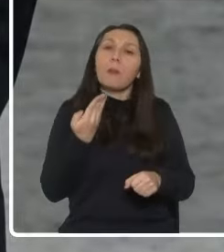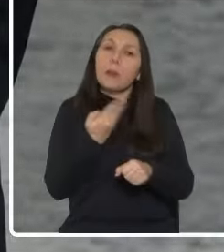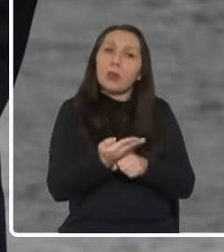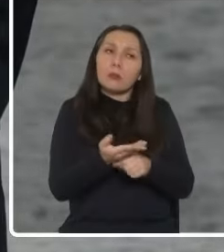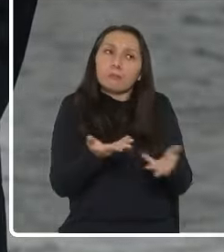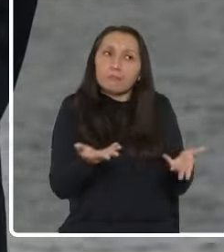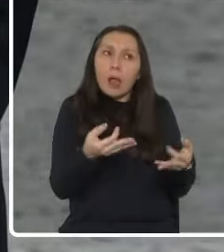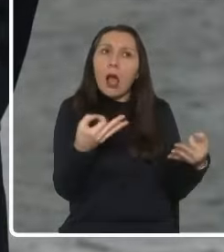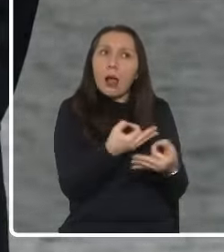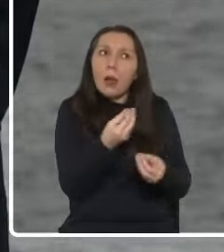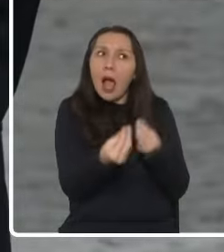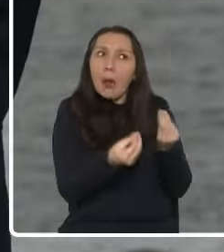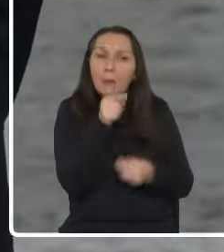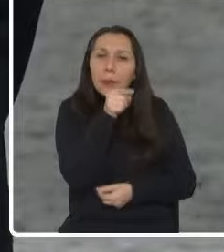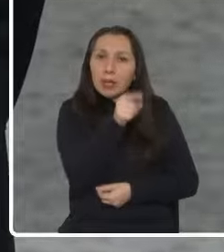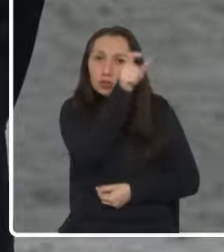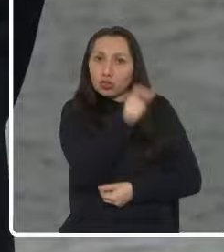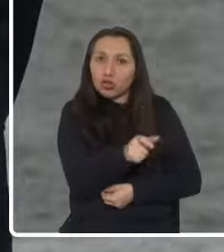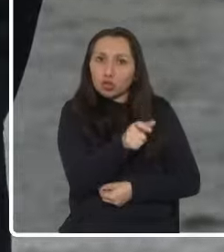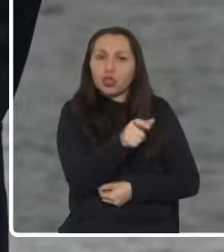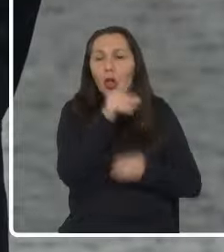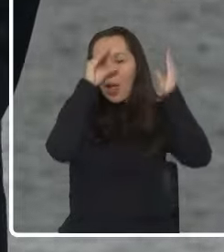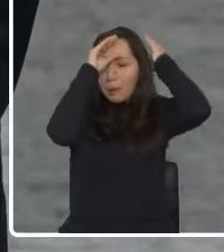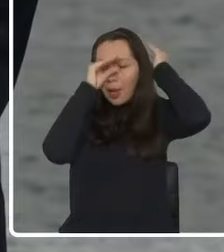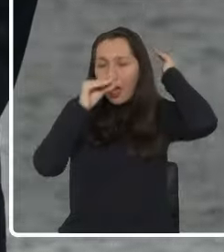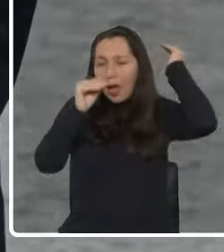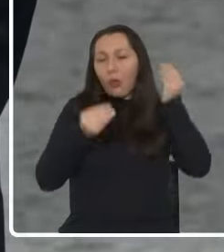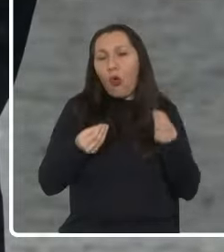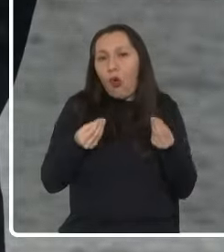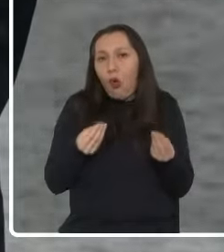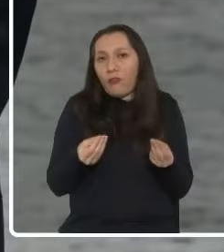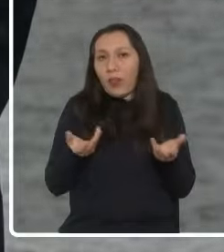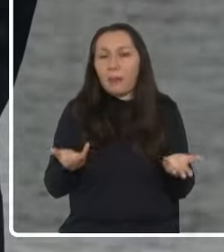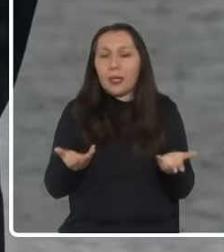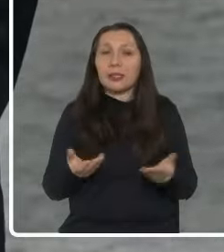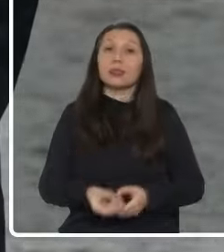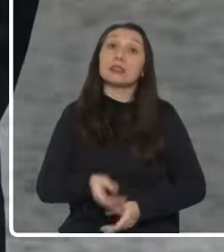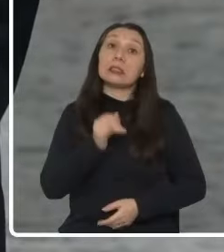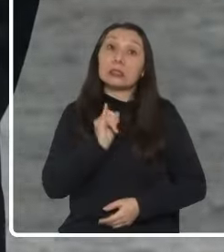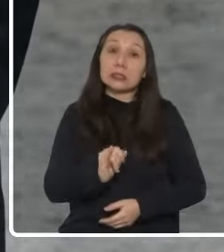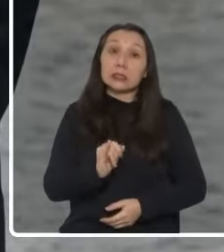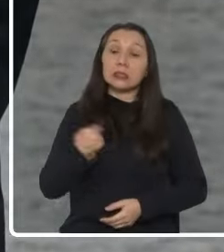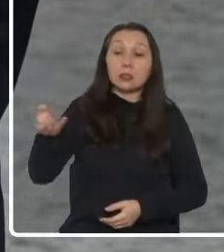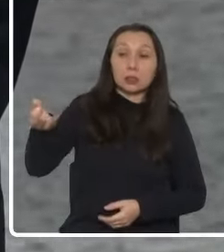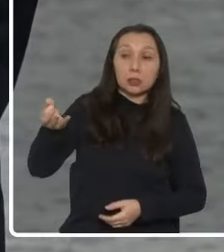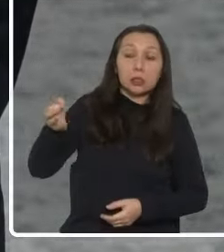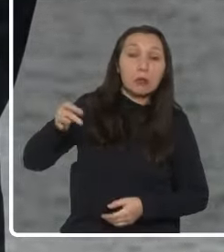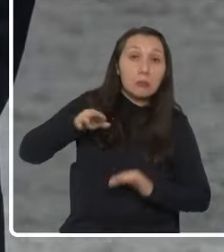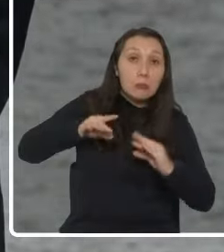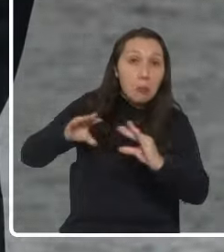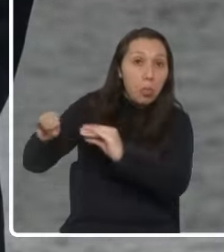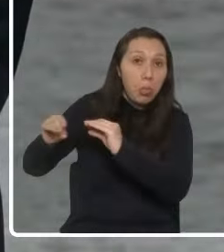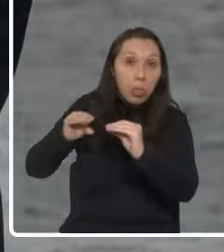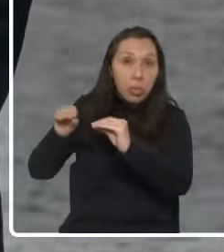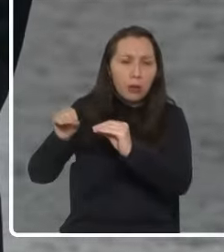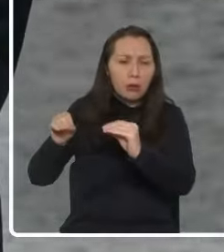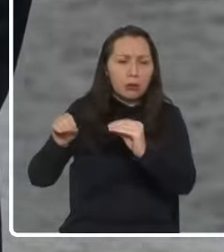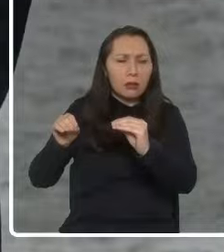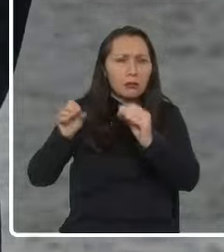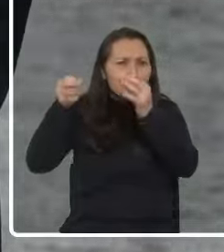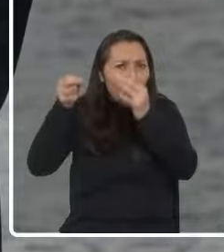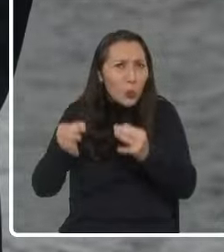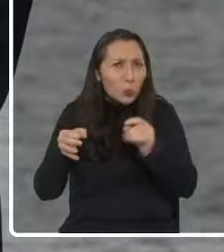las explicaciones del caso. Obviamente, si las versiones que han circulado